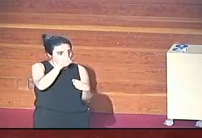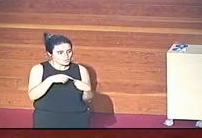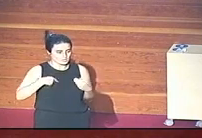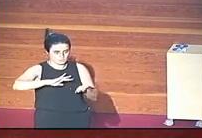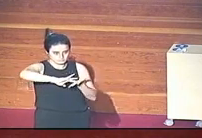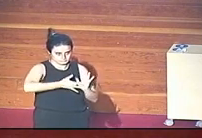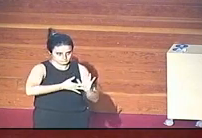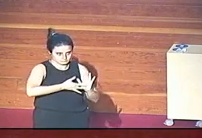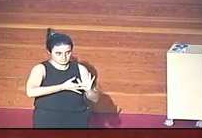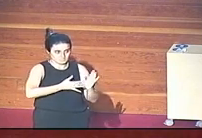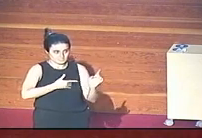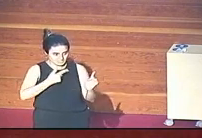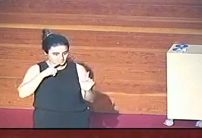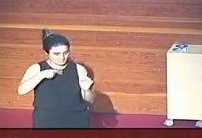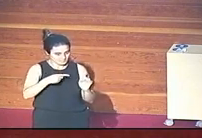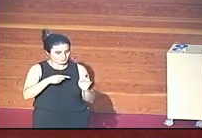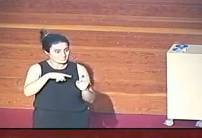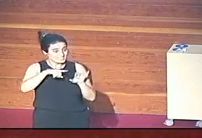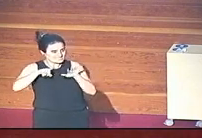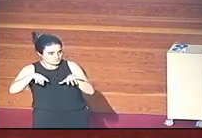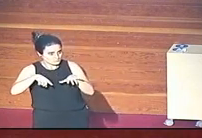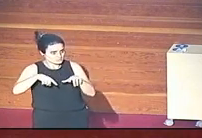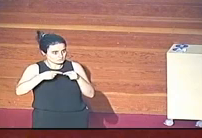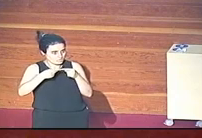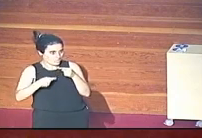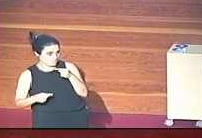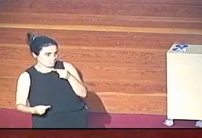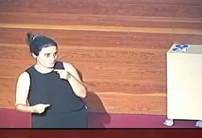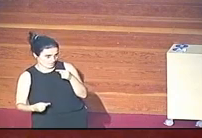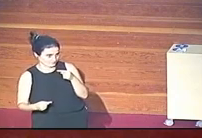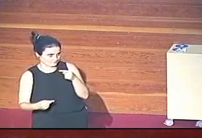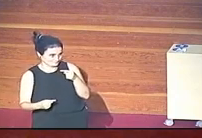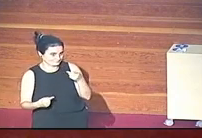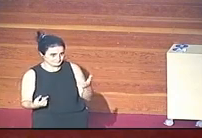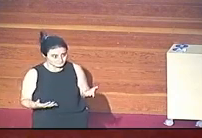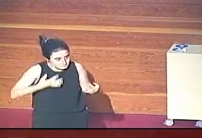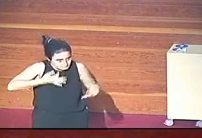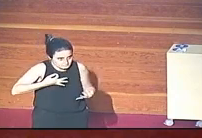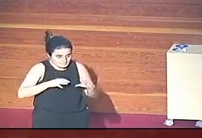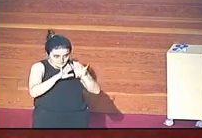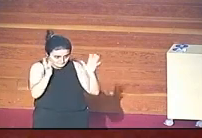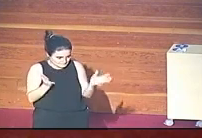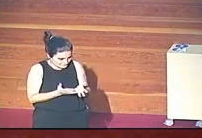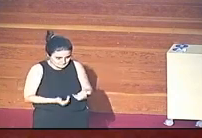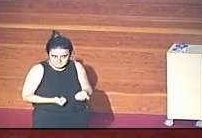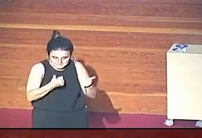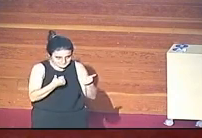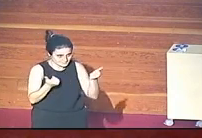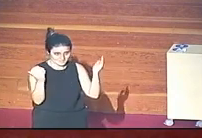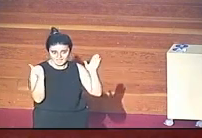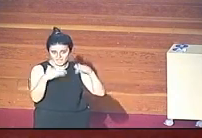meses de deuda entonces efectivamente el planeta no da más de sí y tenemos que